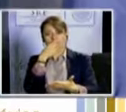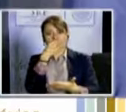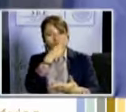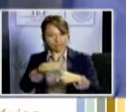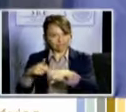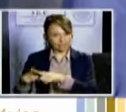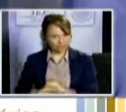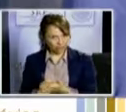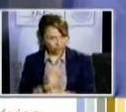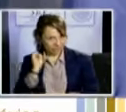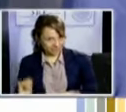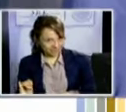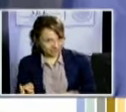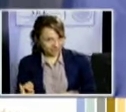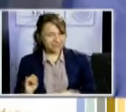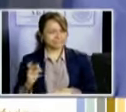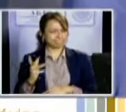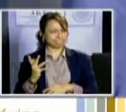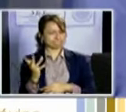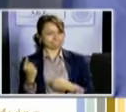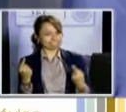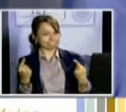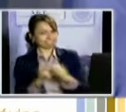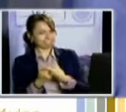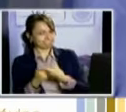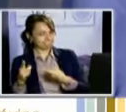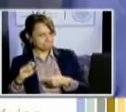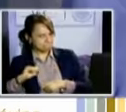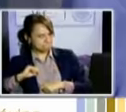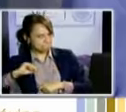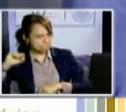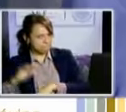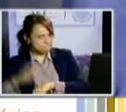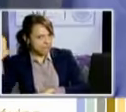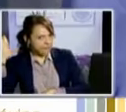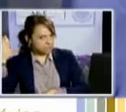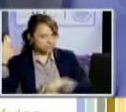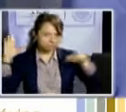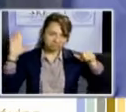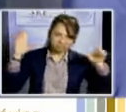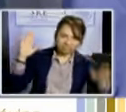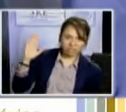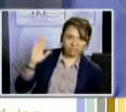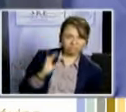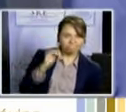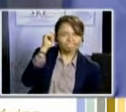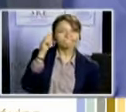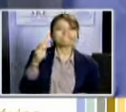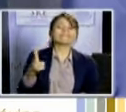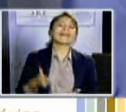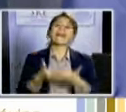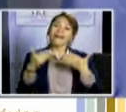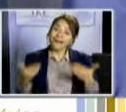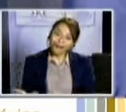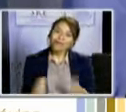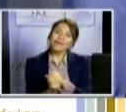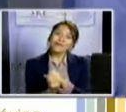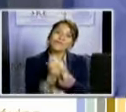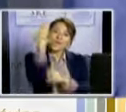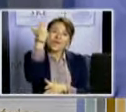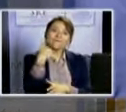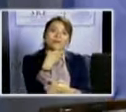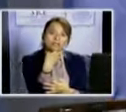estaban recetando esto que ahora los que tienen ese problema, esa adicción, se están